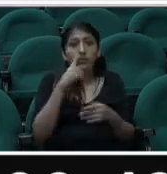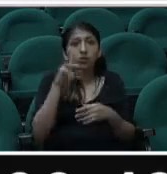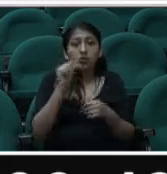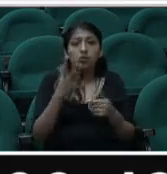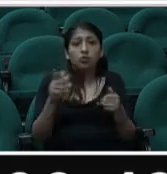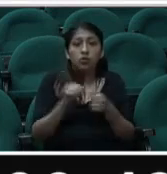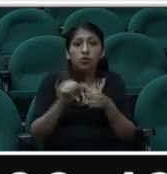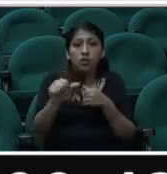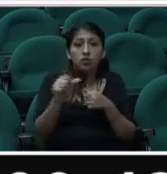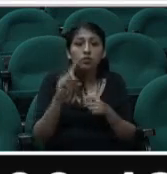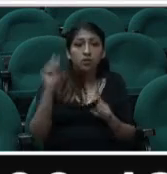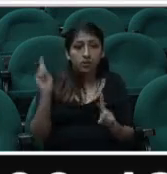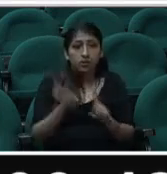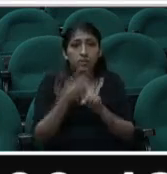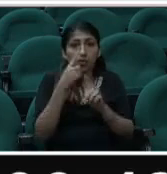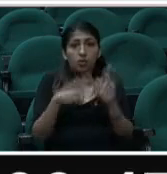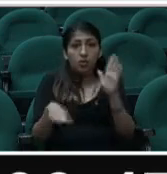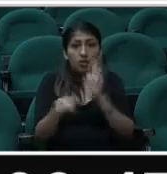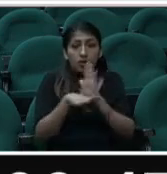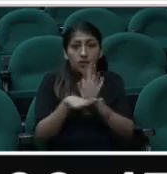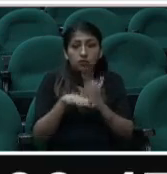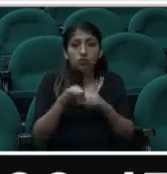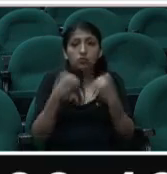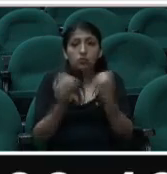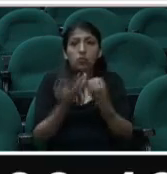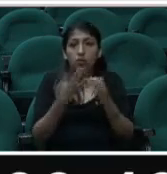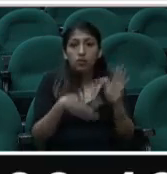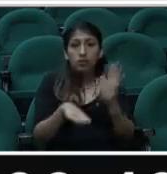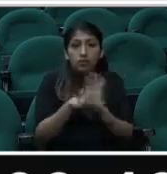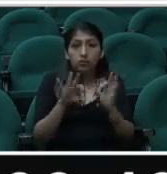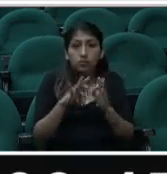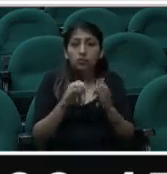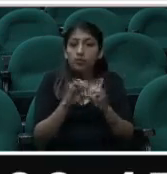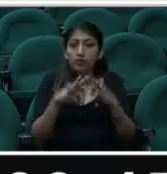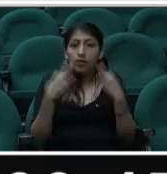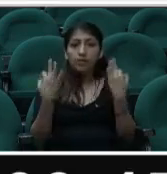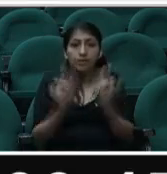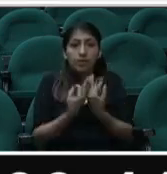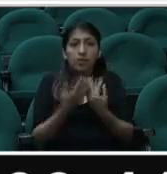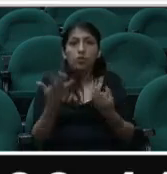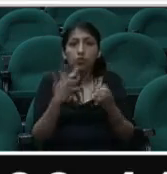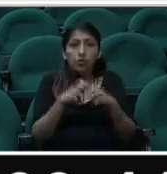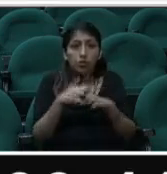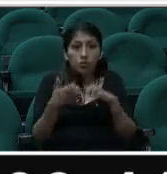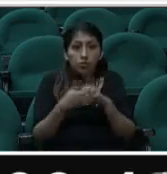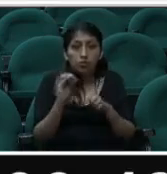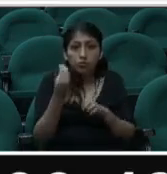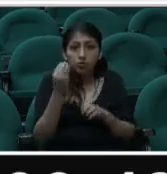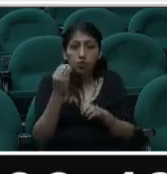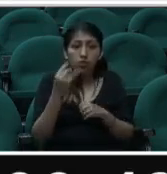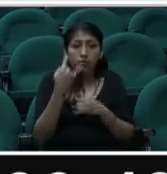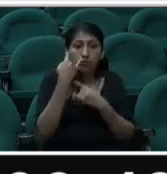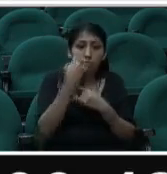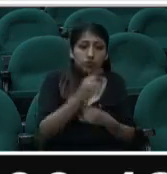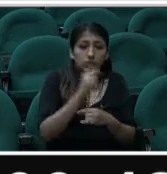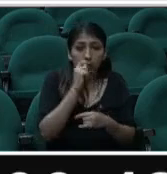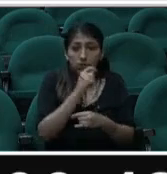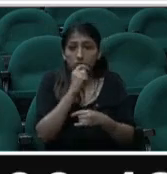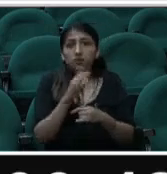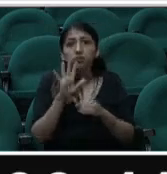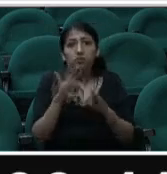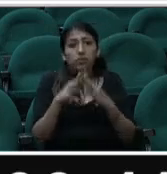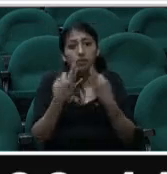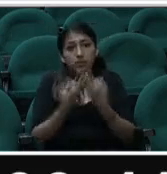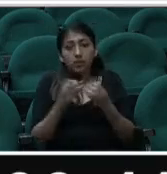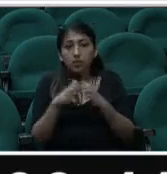vayamos tan lejos vamos primero a la base de la sociedad cuál es la base de la sociedad la familia dónde están los problemas de los jóvenes que entran en el problema de drogas